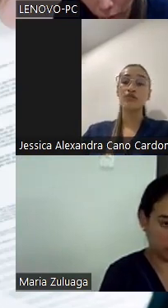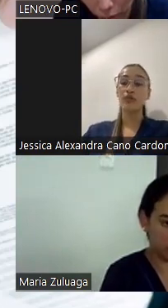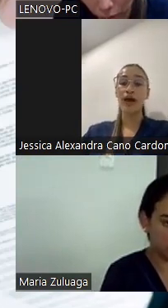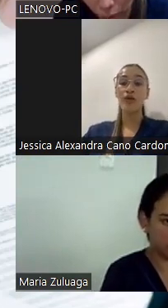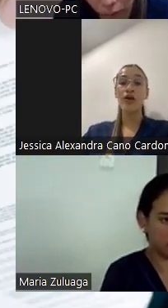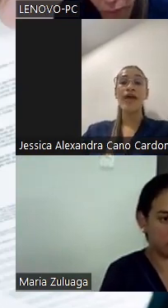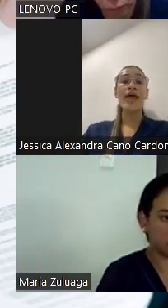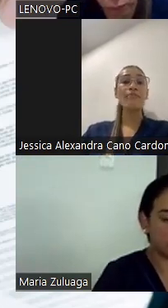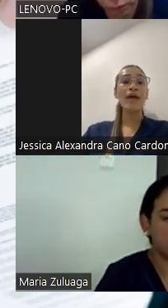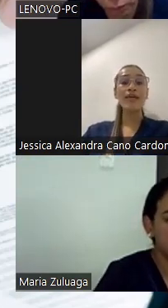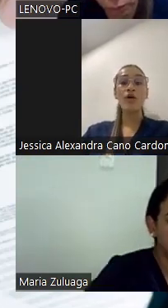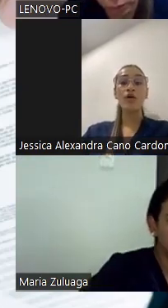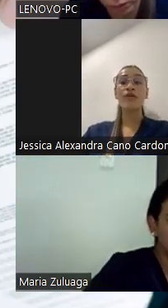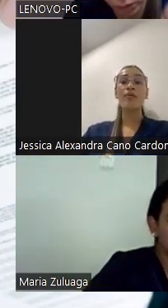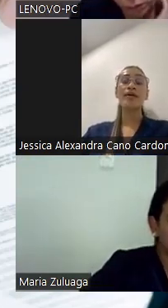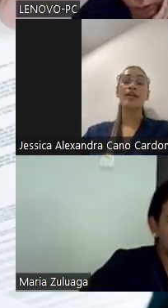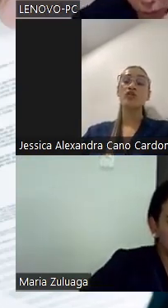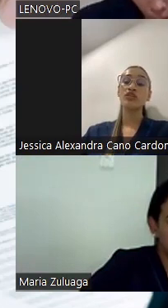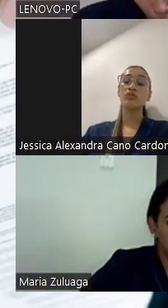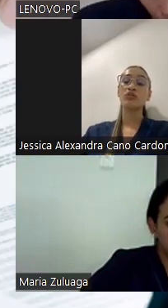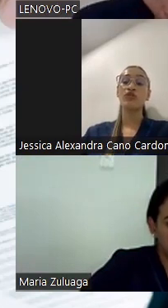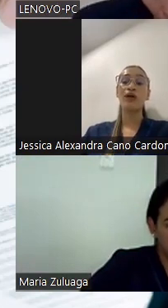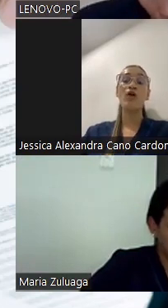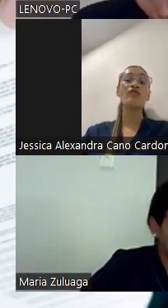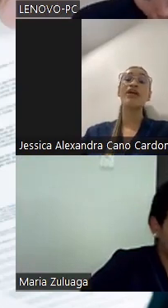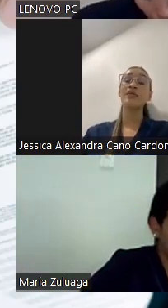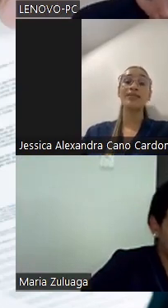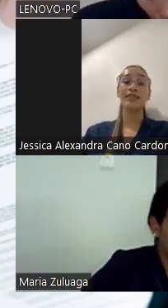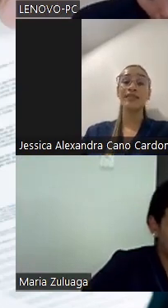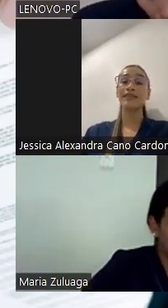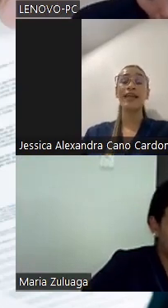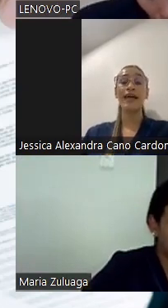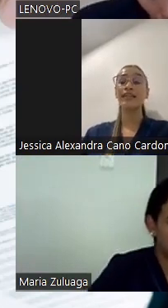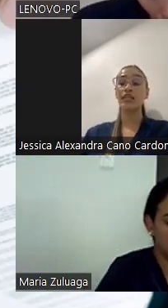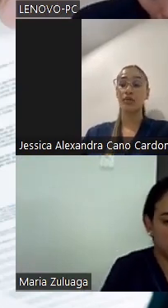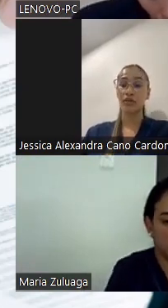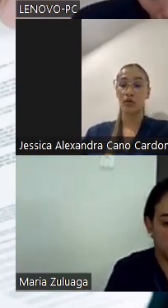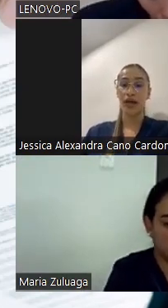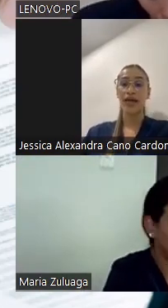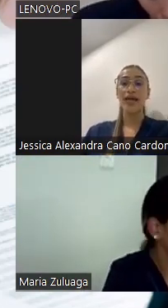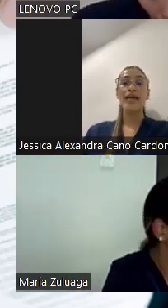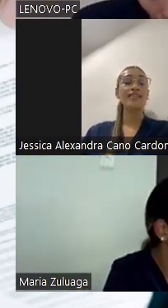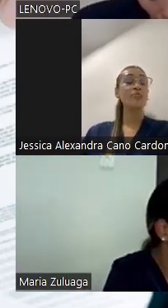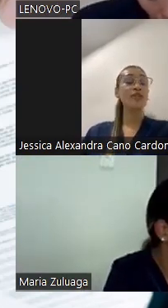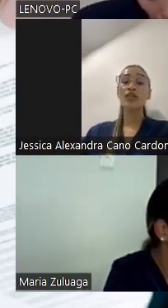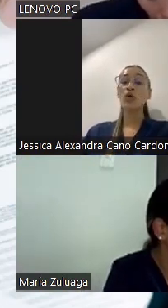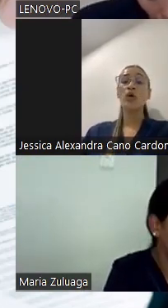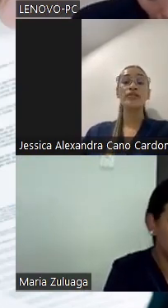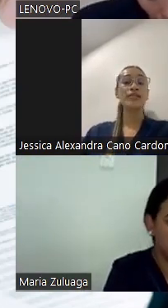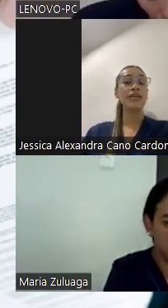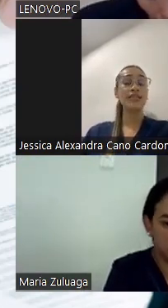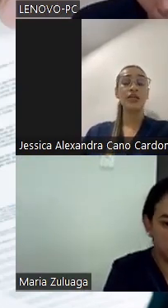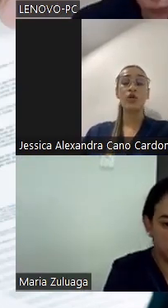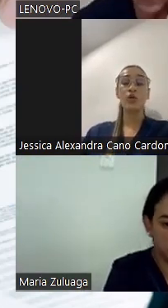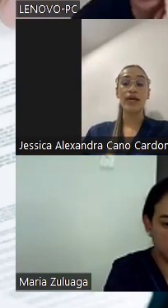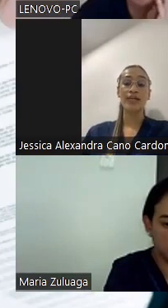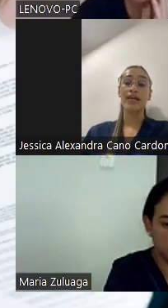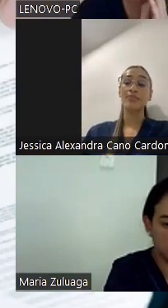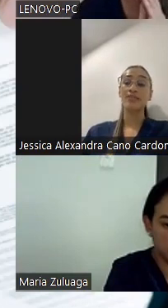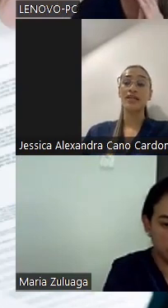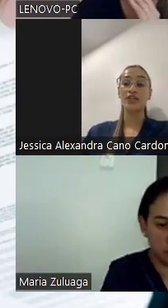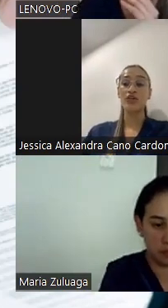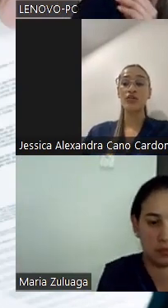consentimiento informado, el médico debe pedir el consentimiento informado del representante legal de dicha persona. Estas personas no deben de ser